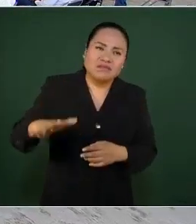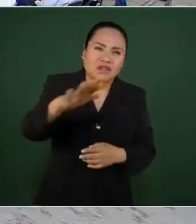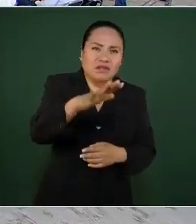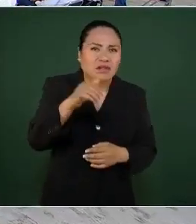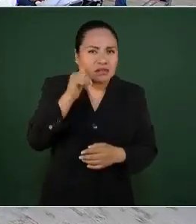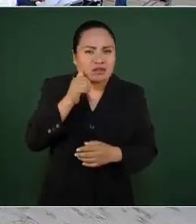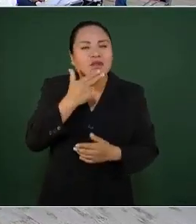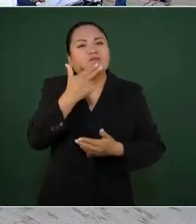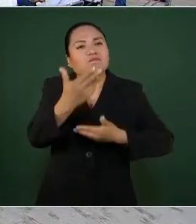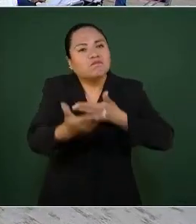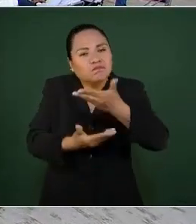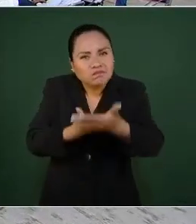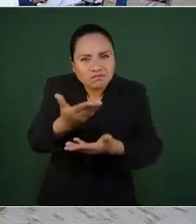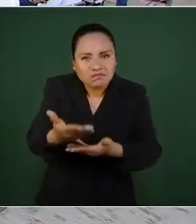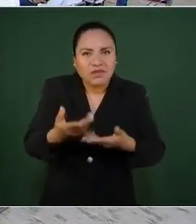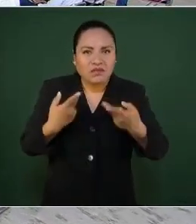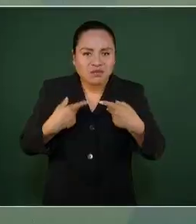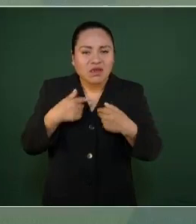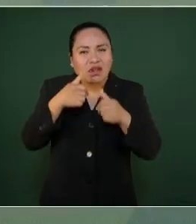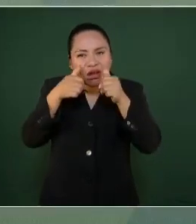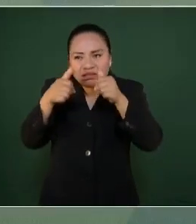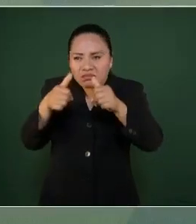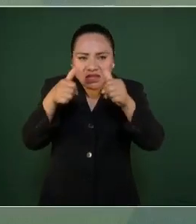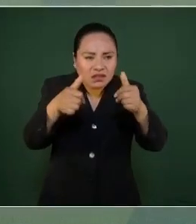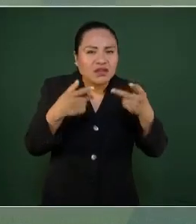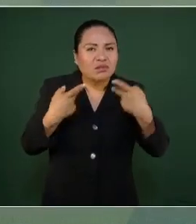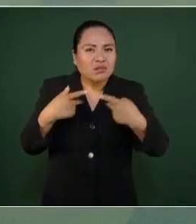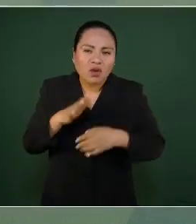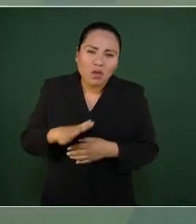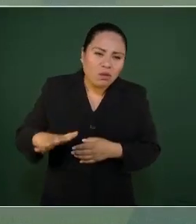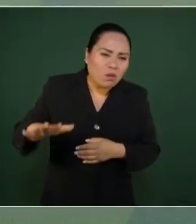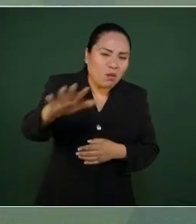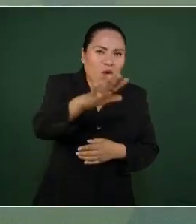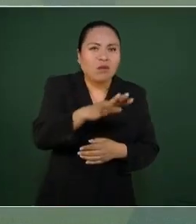pone al servicio de una causa colectiva